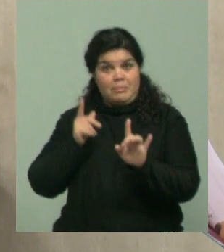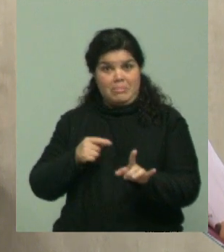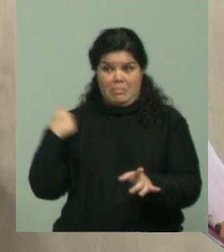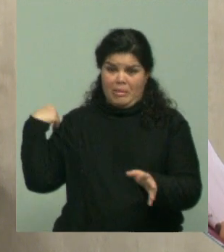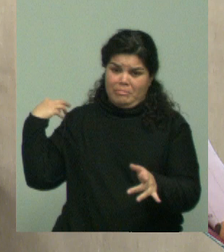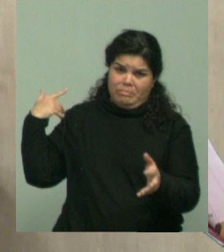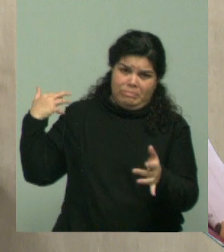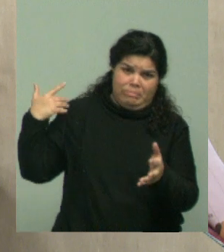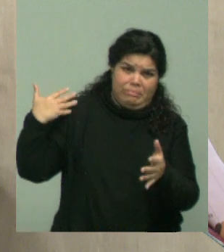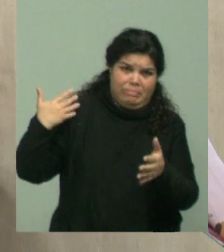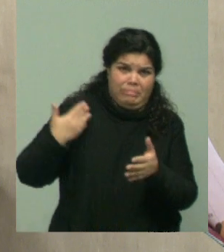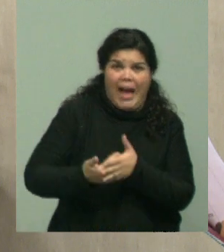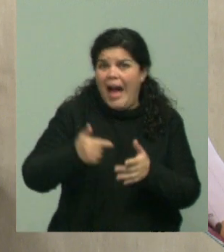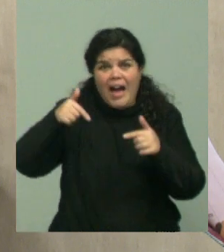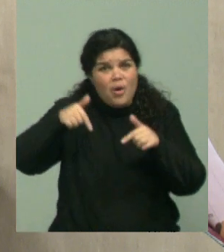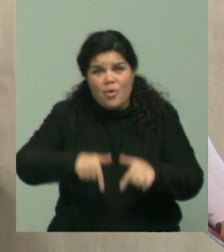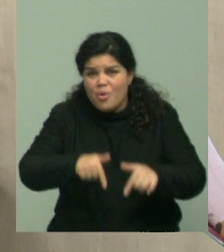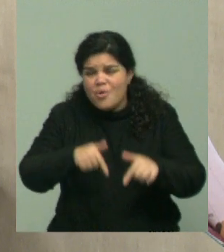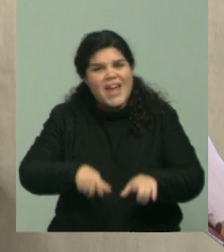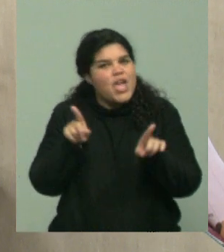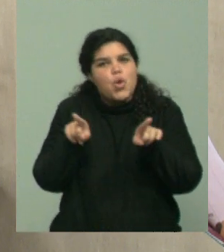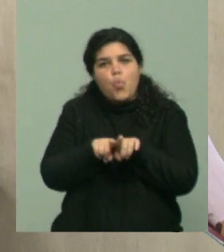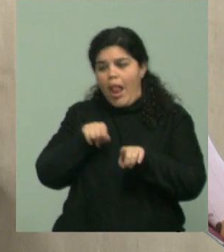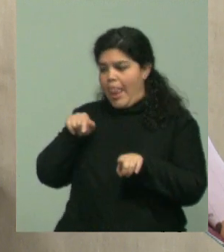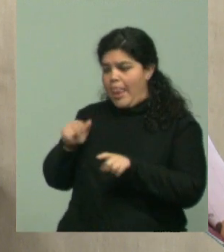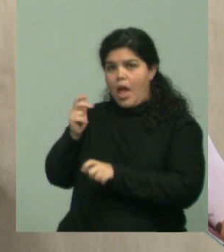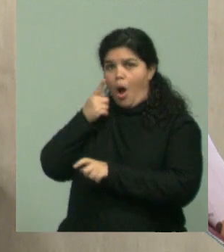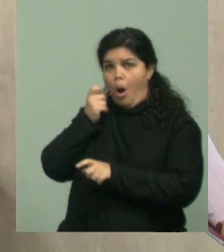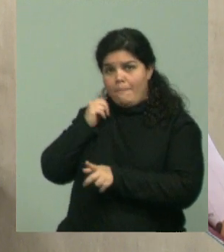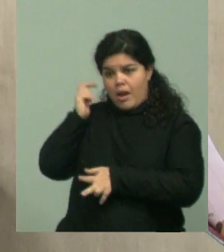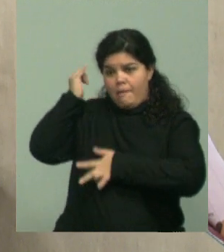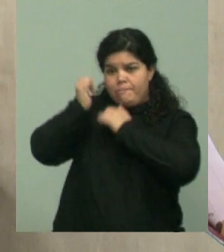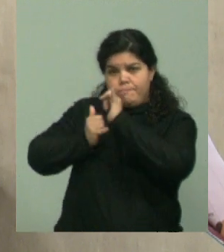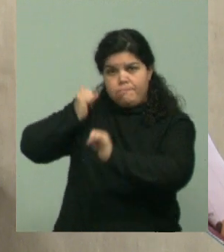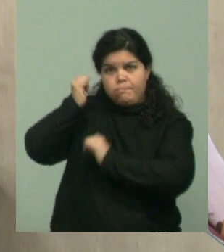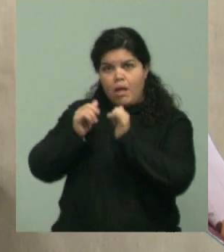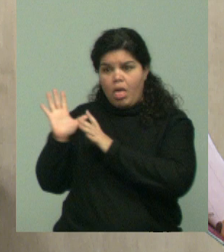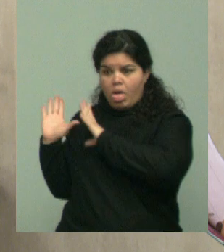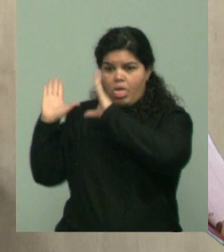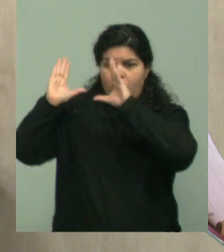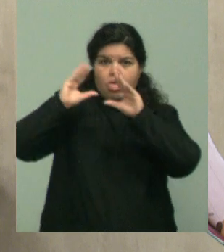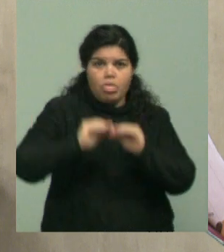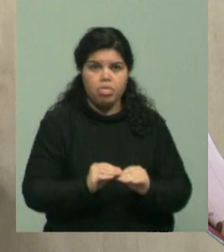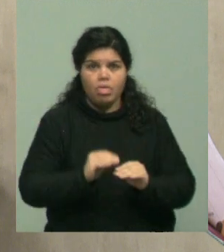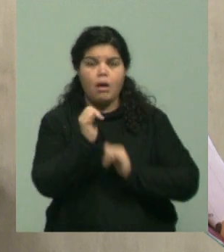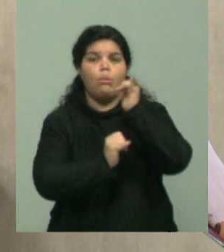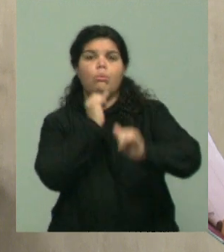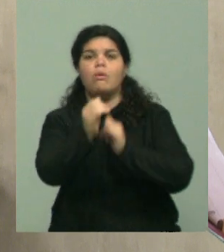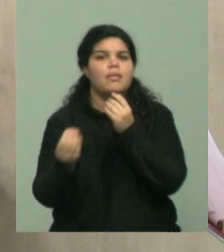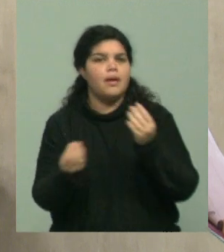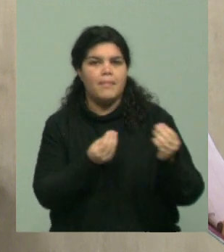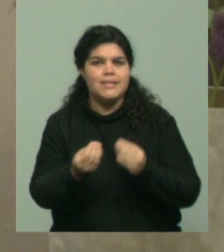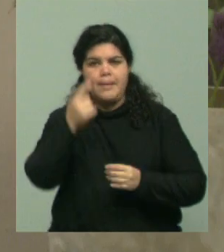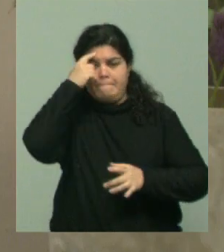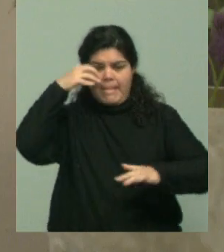de hoy que bueno, es tomado como un gran ejemplo, porque él nos decía, bueno, tenemos que aprender a relajar la mente.